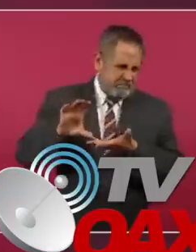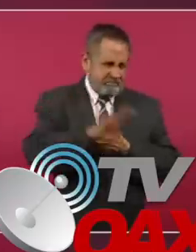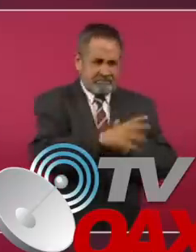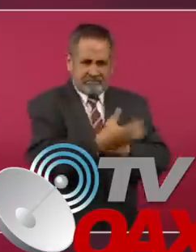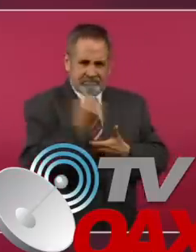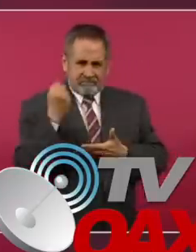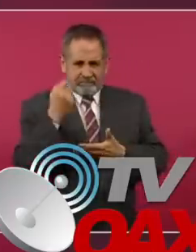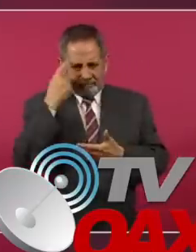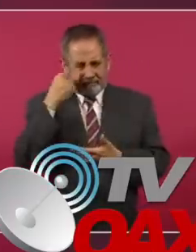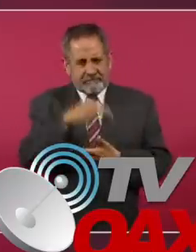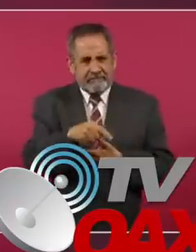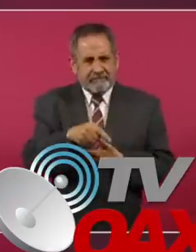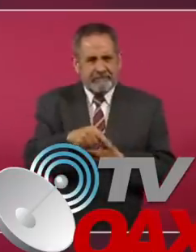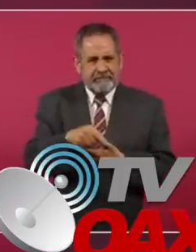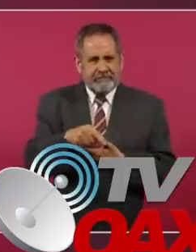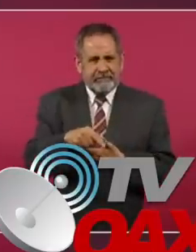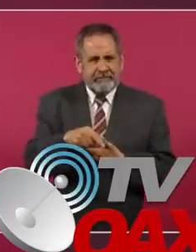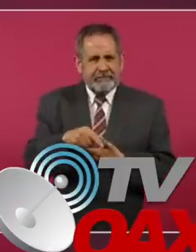para